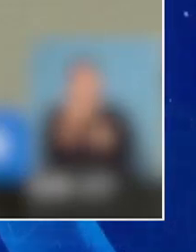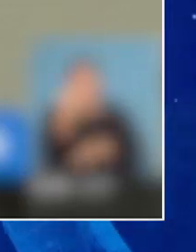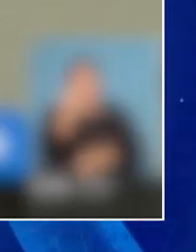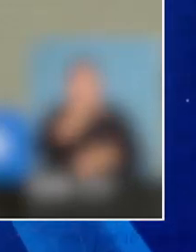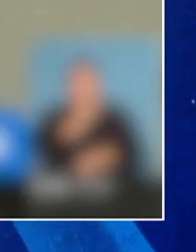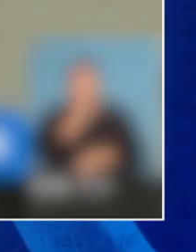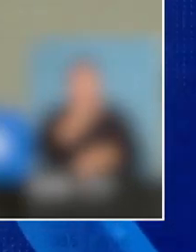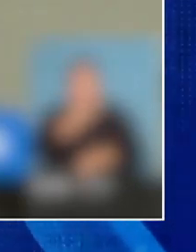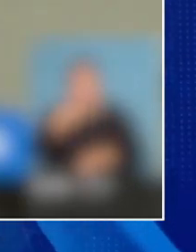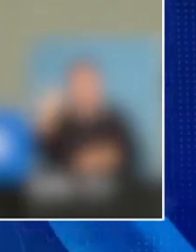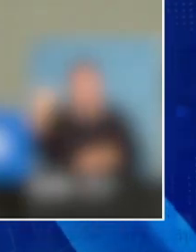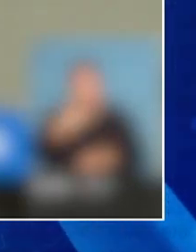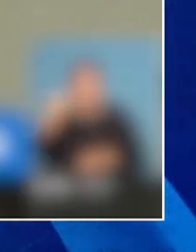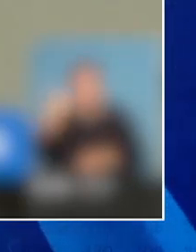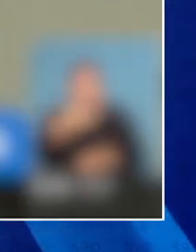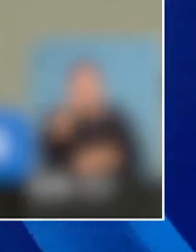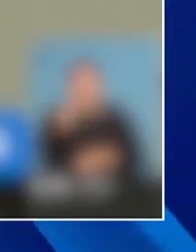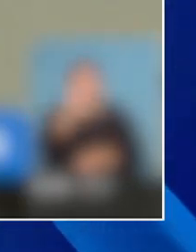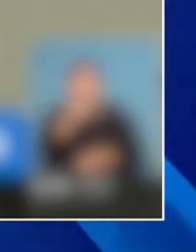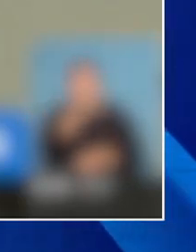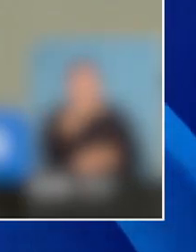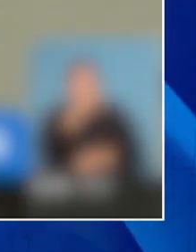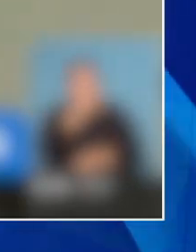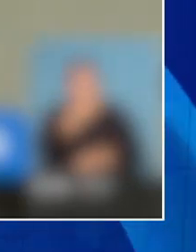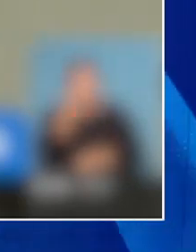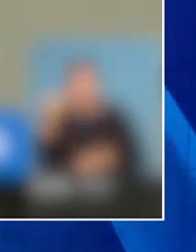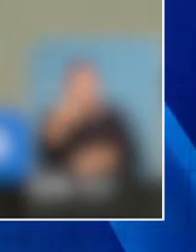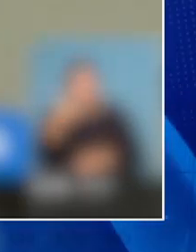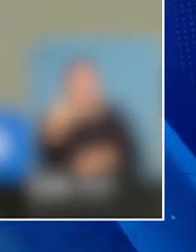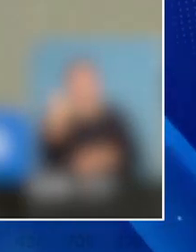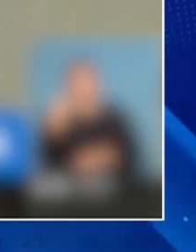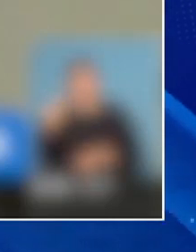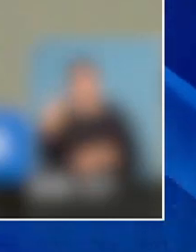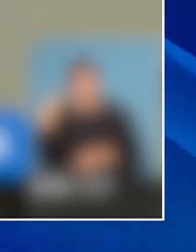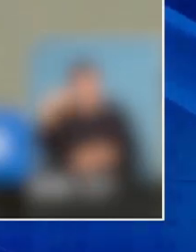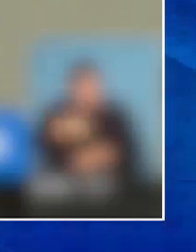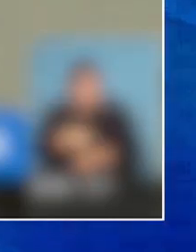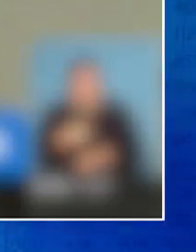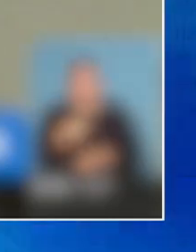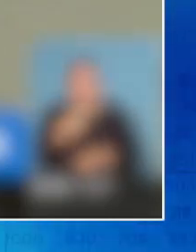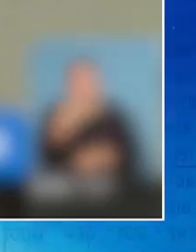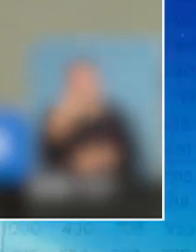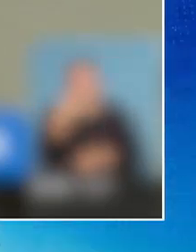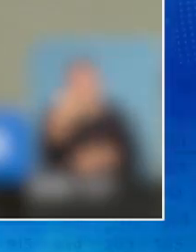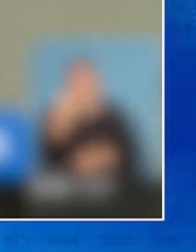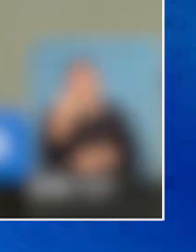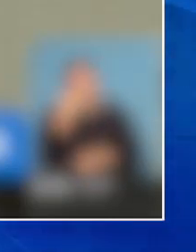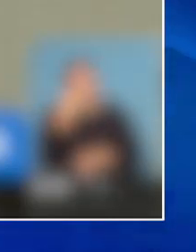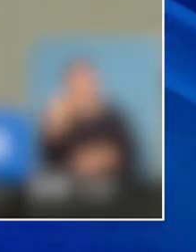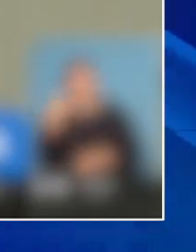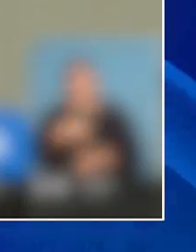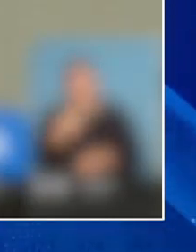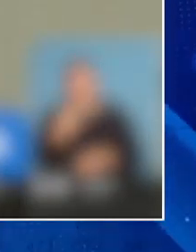inmediatamente están viviendo la crisis social en Jujuy el estallido